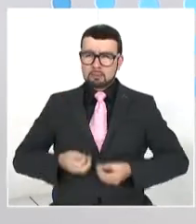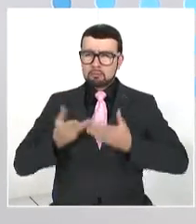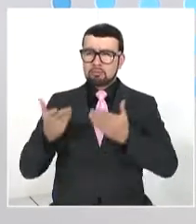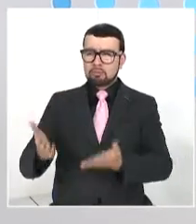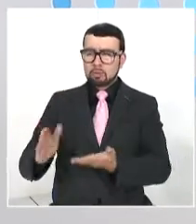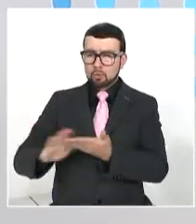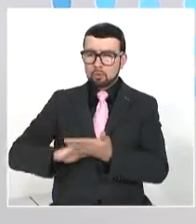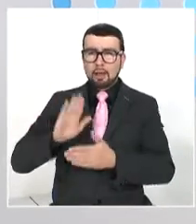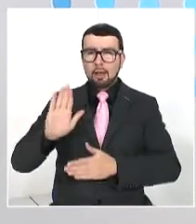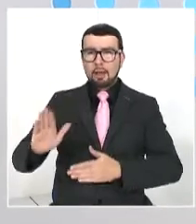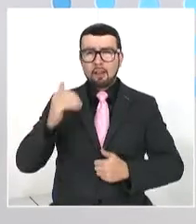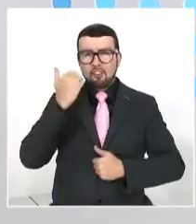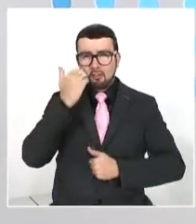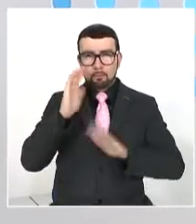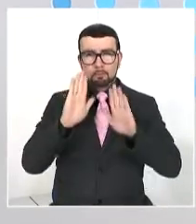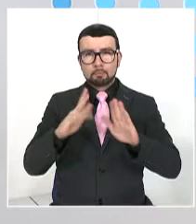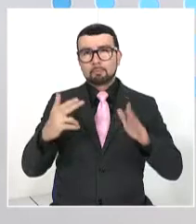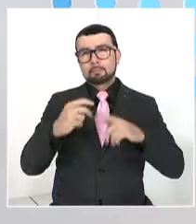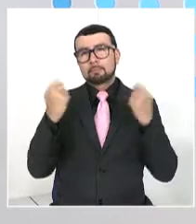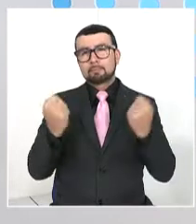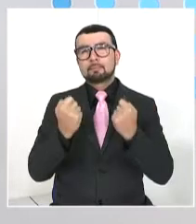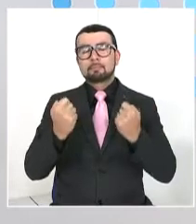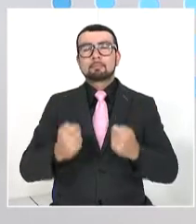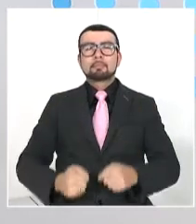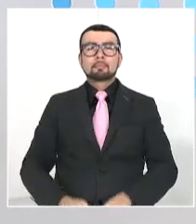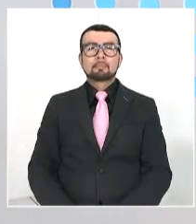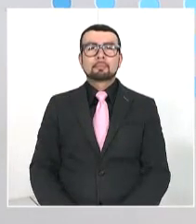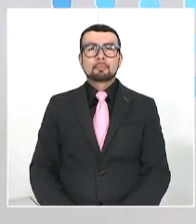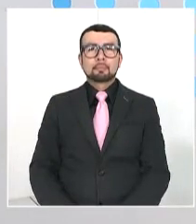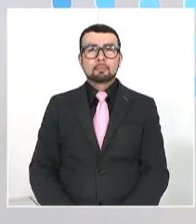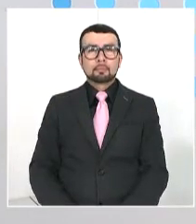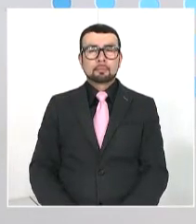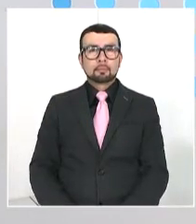otras patologías. Ya regresamos.